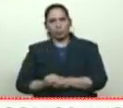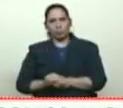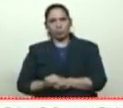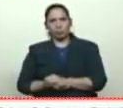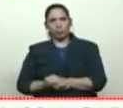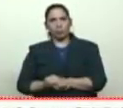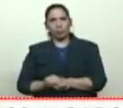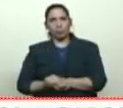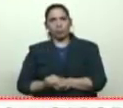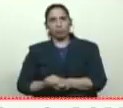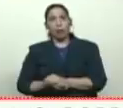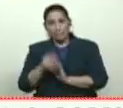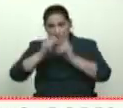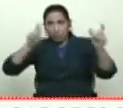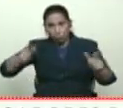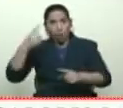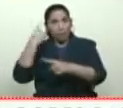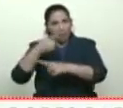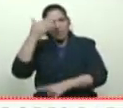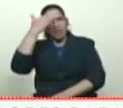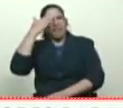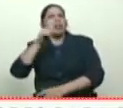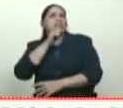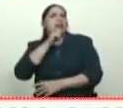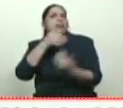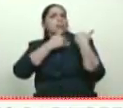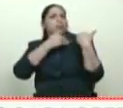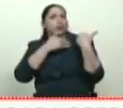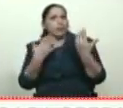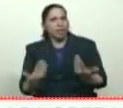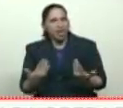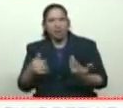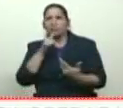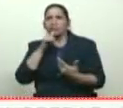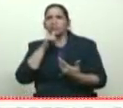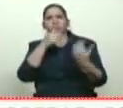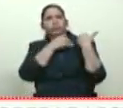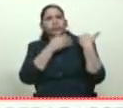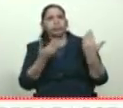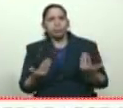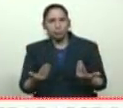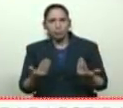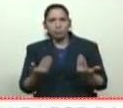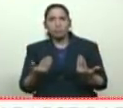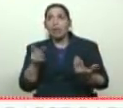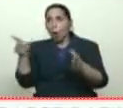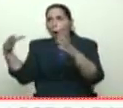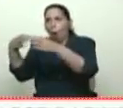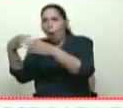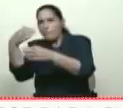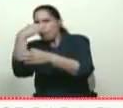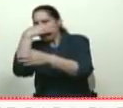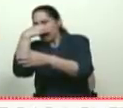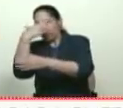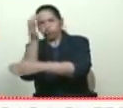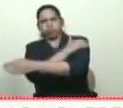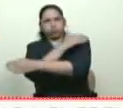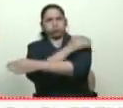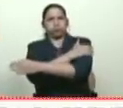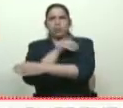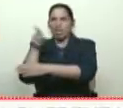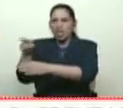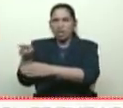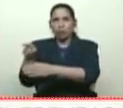ahí la gente tiene que saber quién es, quién tiene la responsabilidad. ¿Quiénes son los responsables? Es la derecha fascista venezolana, los